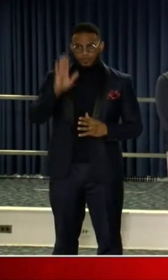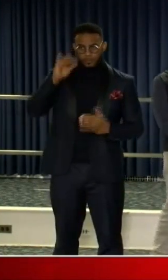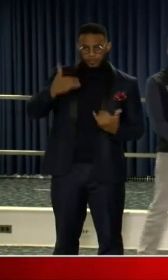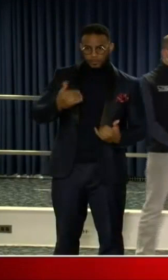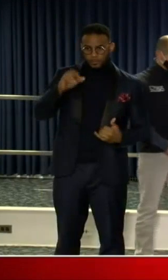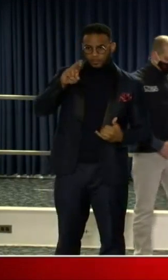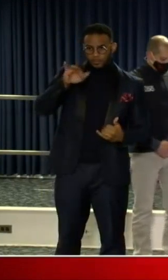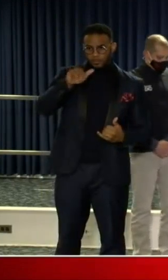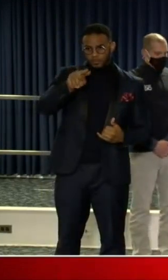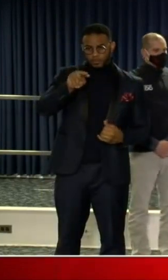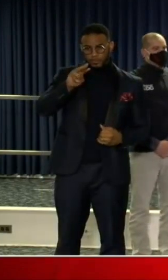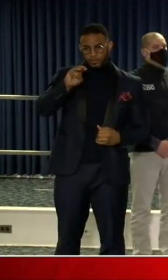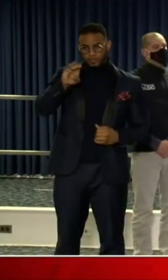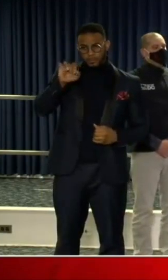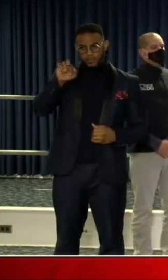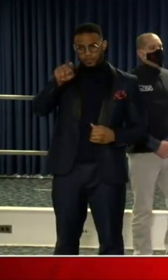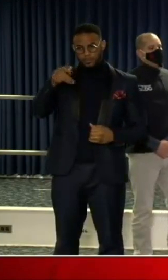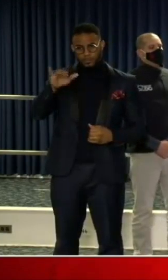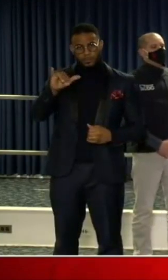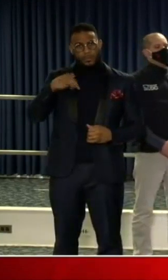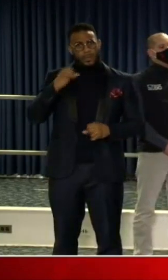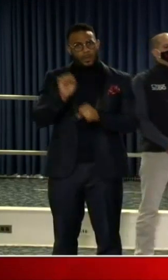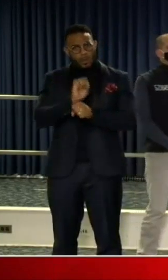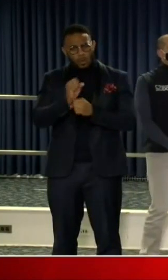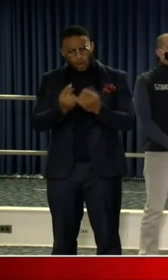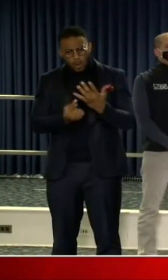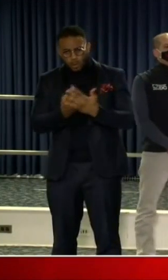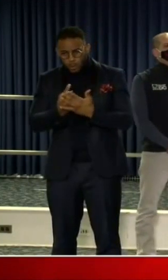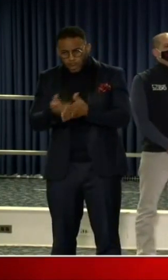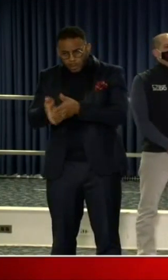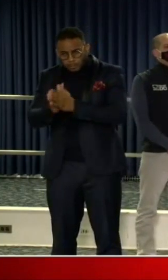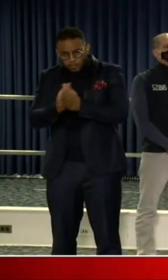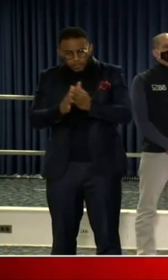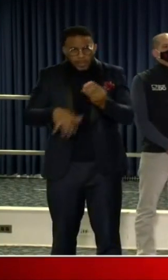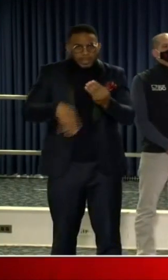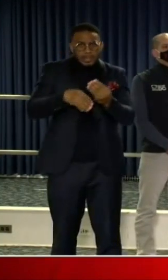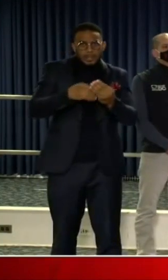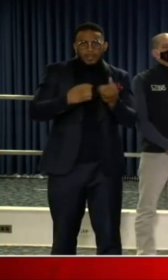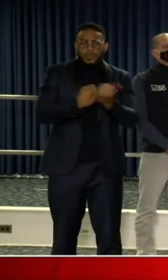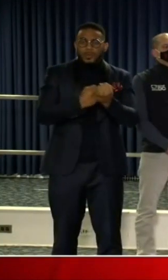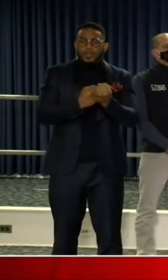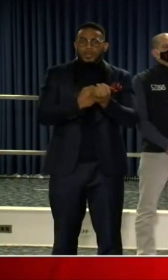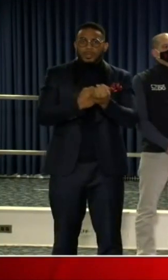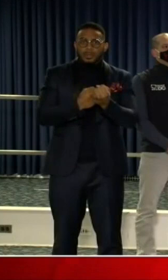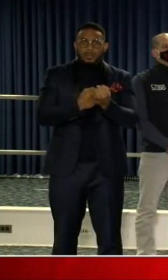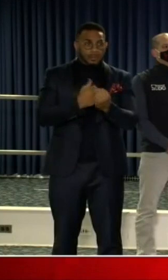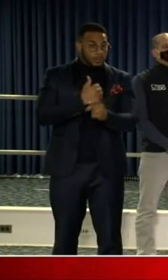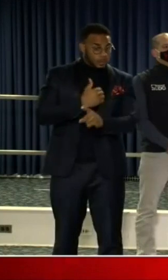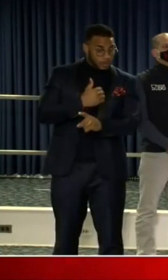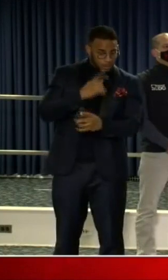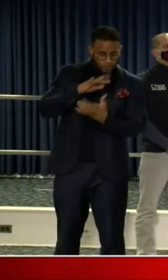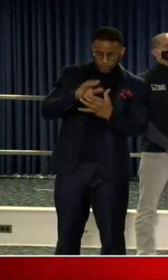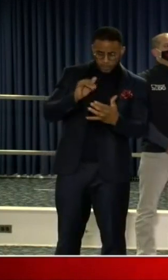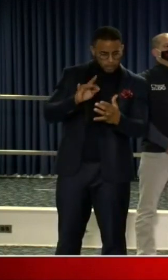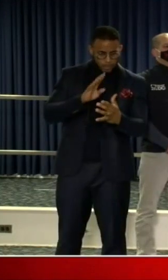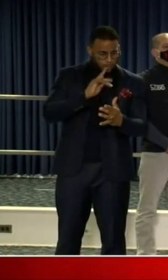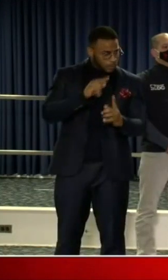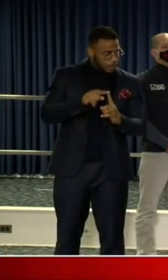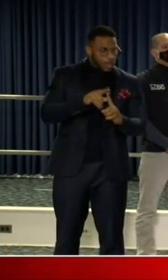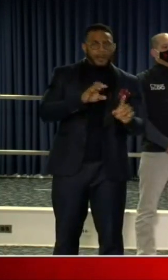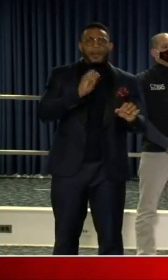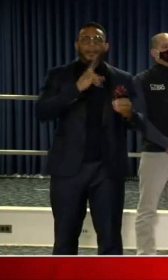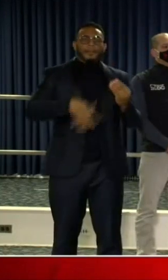Hacemos con el secretario. Soy Ryan McCarthy. Cuando estábamos trabajando en las solicitudes adicionales,